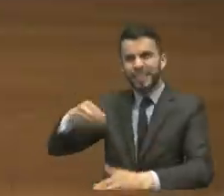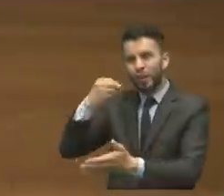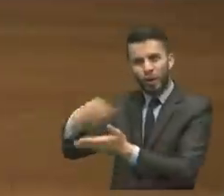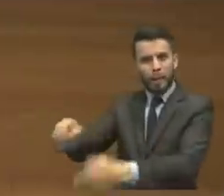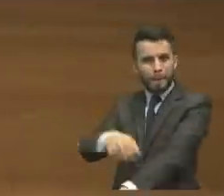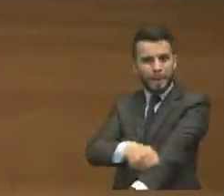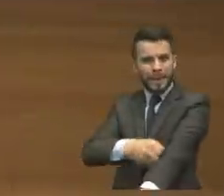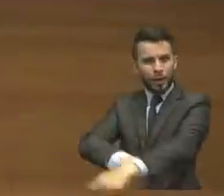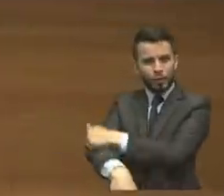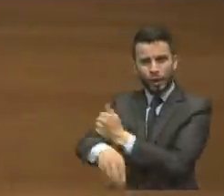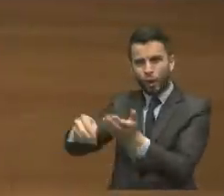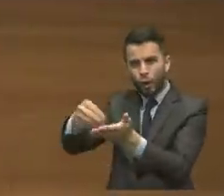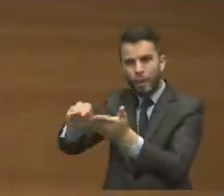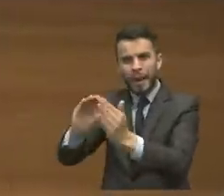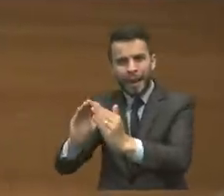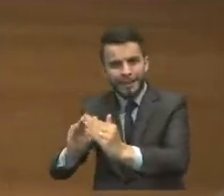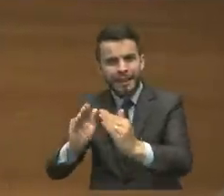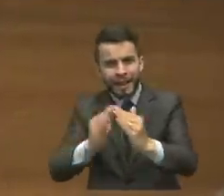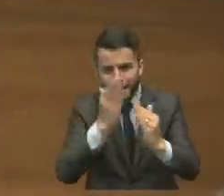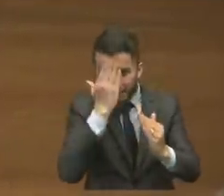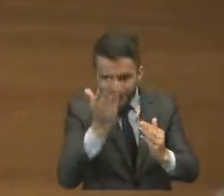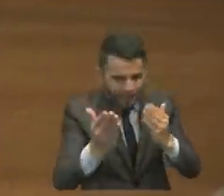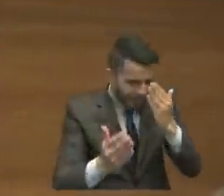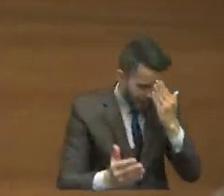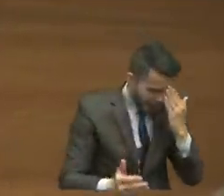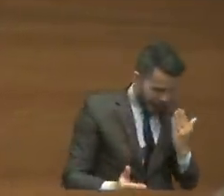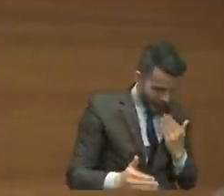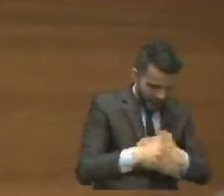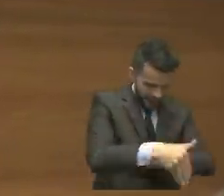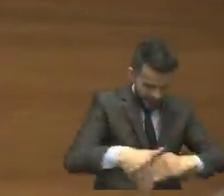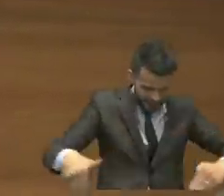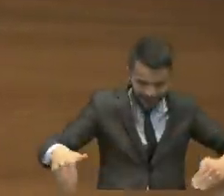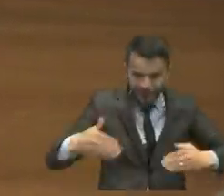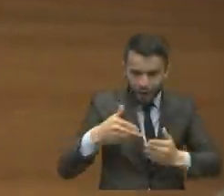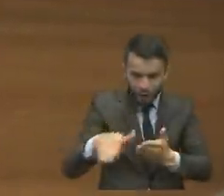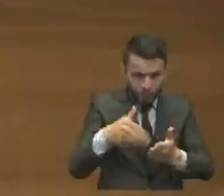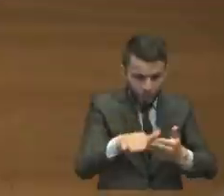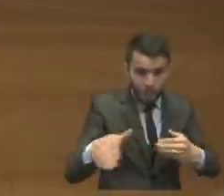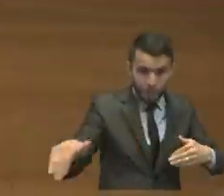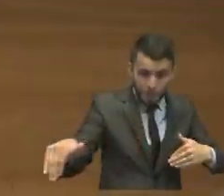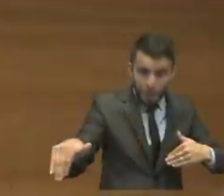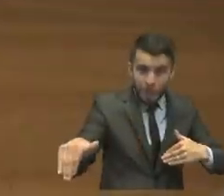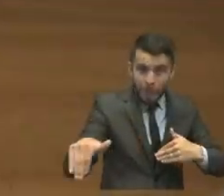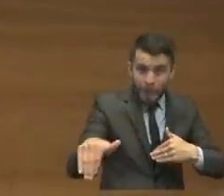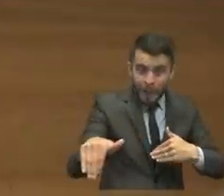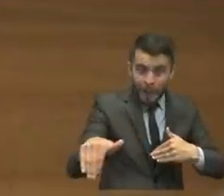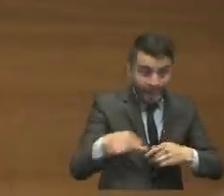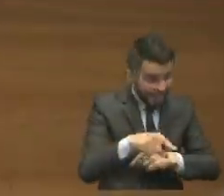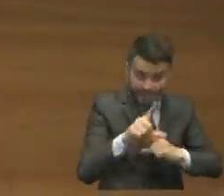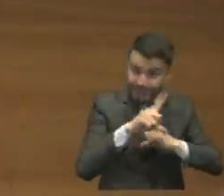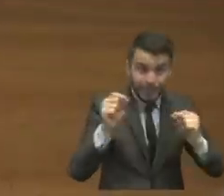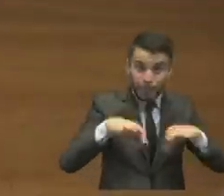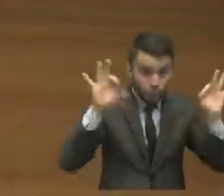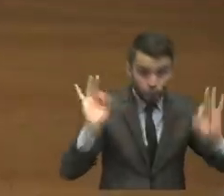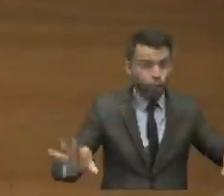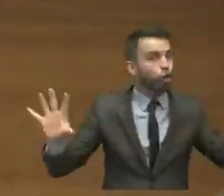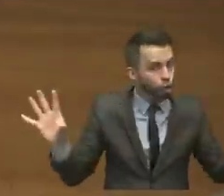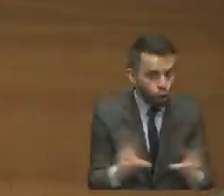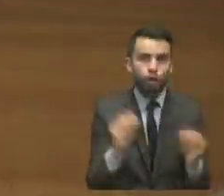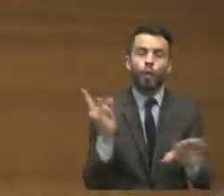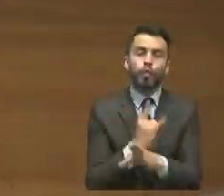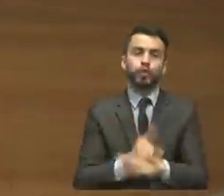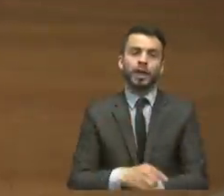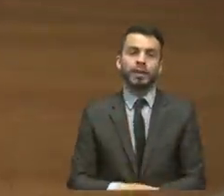100% de los predios que ya se compraron o que están en trámite de compra, los vamos a usar. No se va a perder